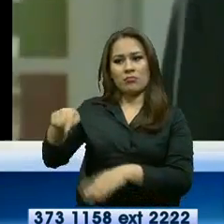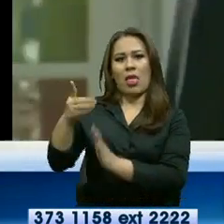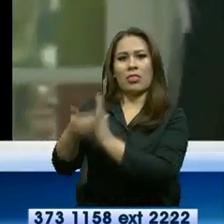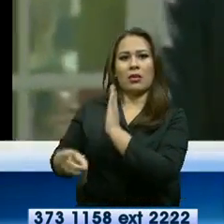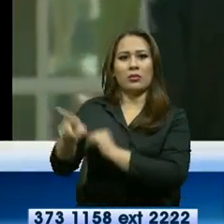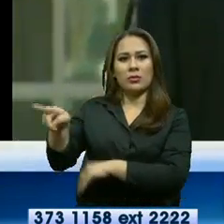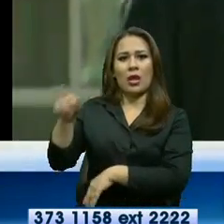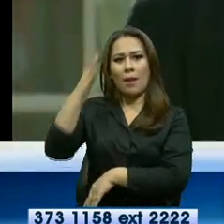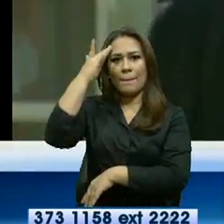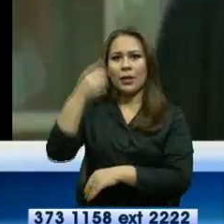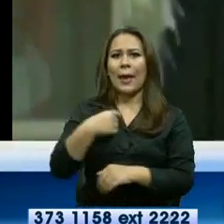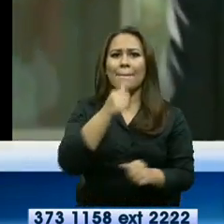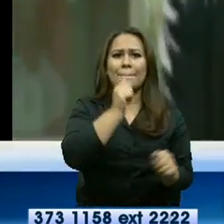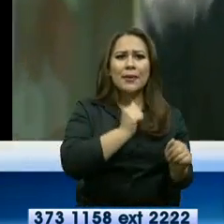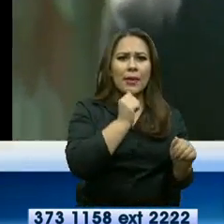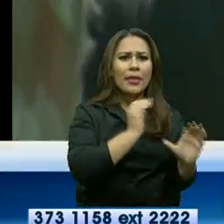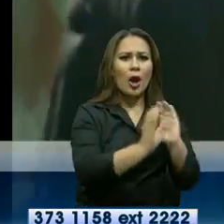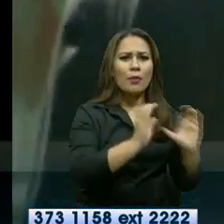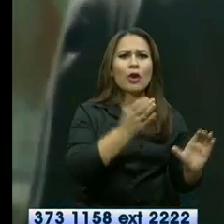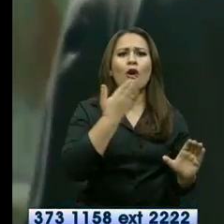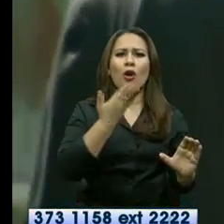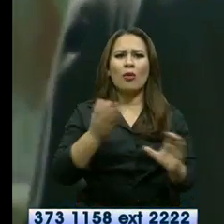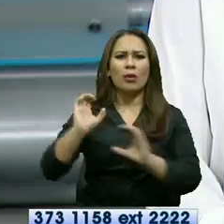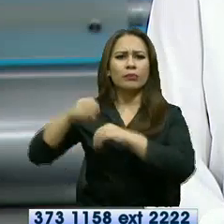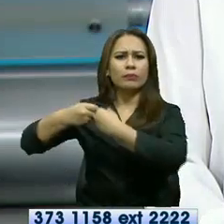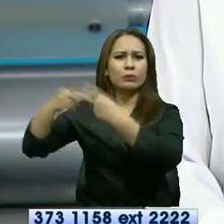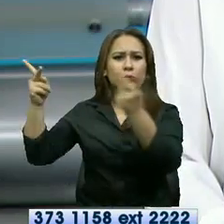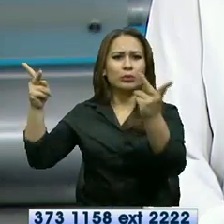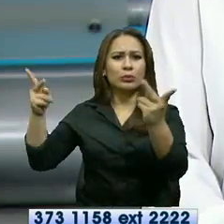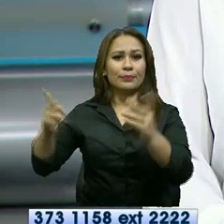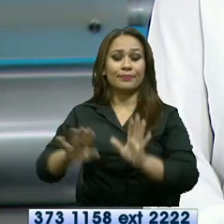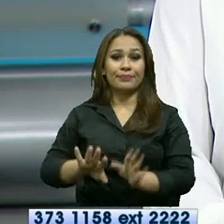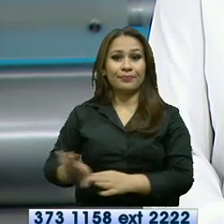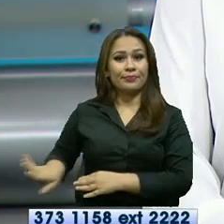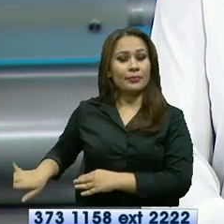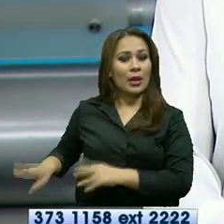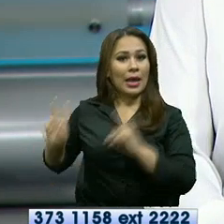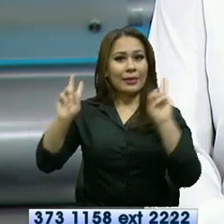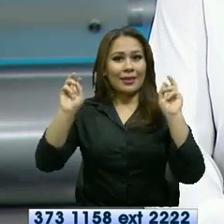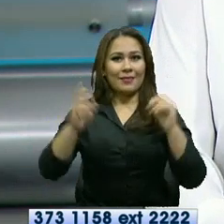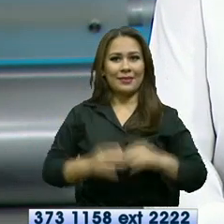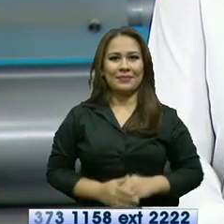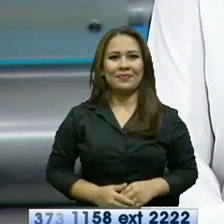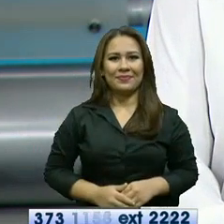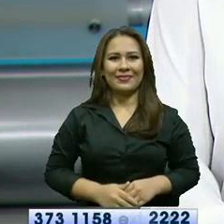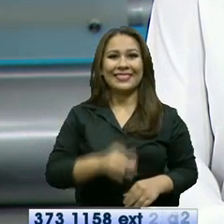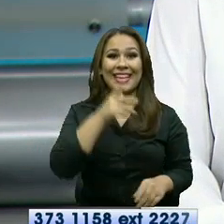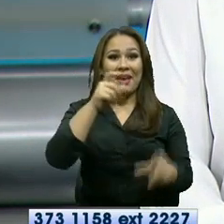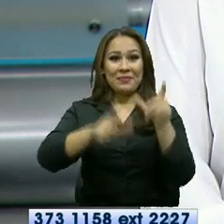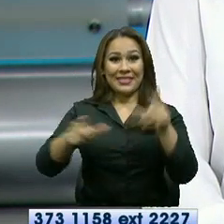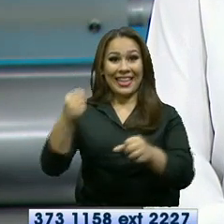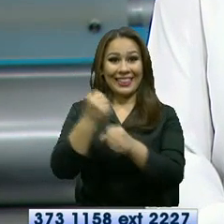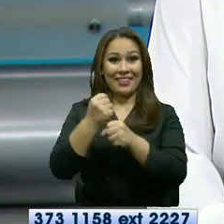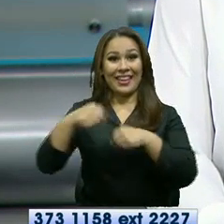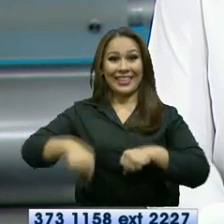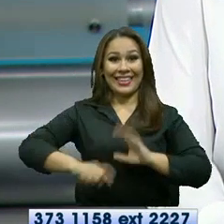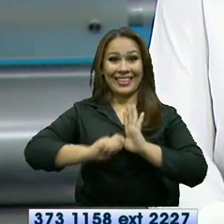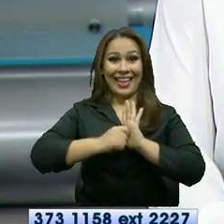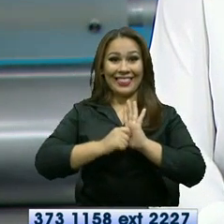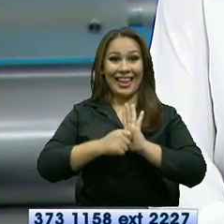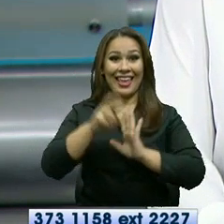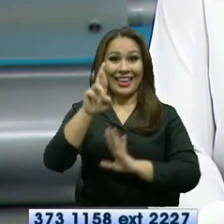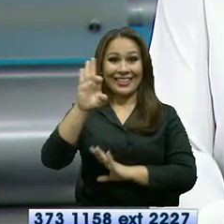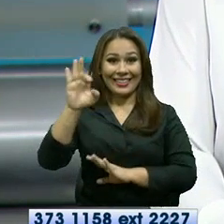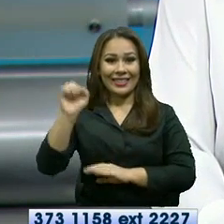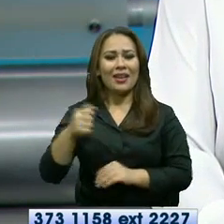fueron conversaciones privadas y privilegiadas. Cambiamos de tema. Los colaboradores de RTS vivieron